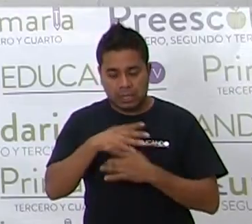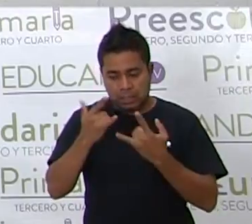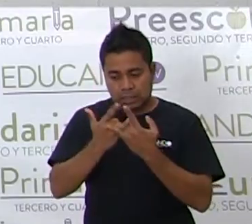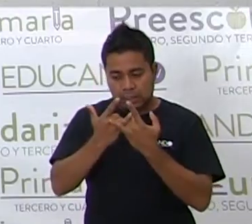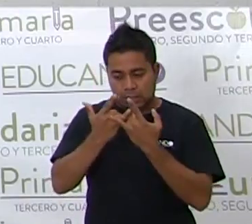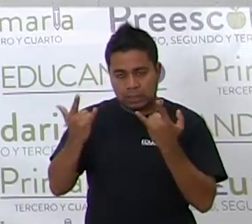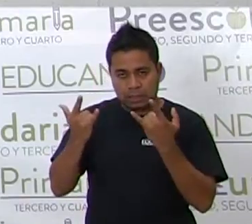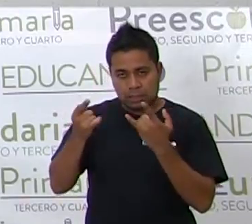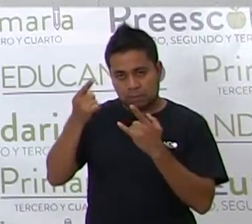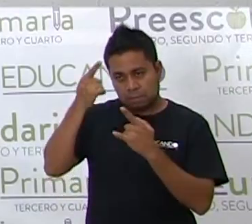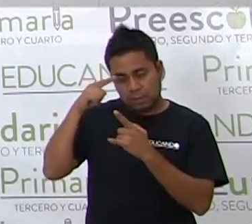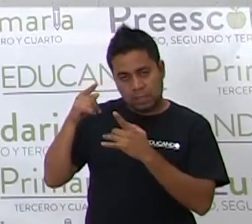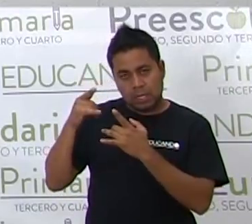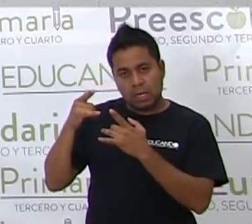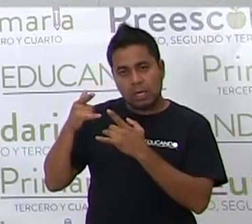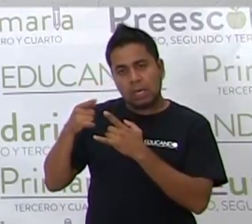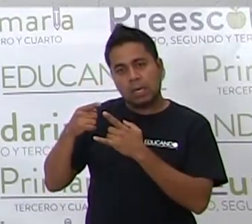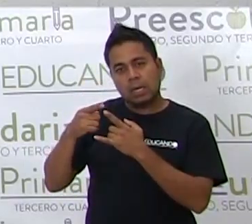histórico.